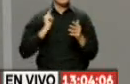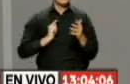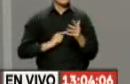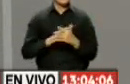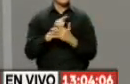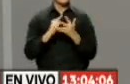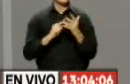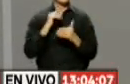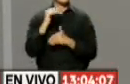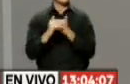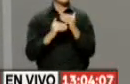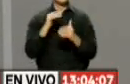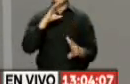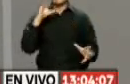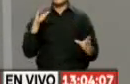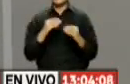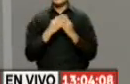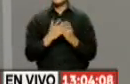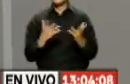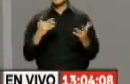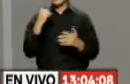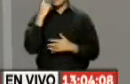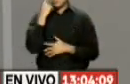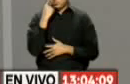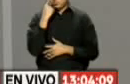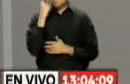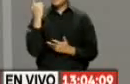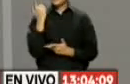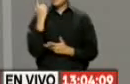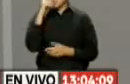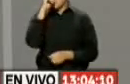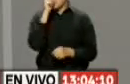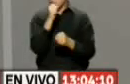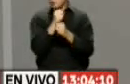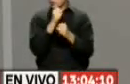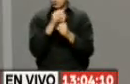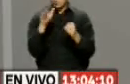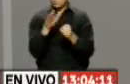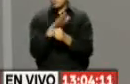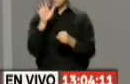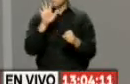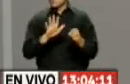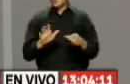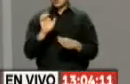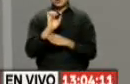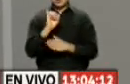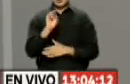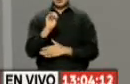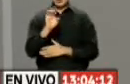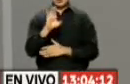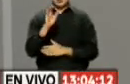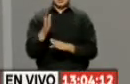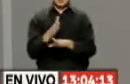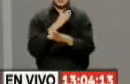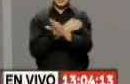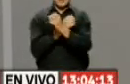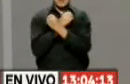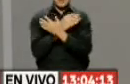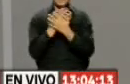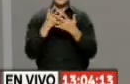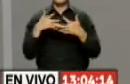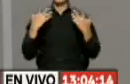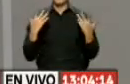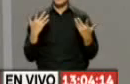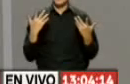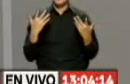del procedimiento adoptado para determinar las cifras de empleo pleno en el país. El INEC, en su reciente informe, reportó